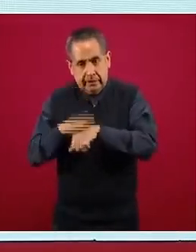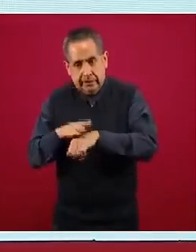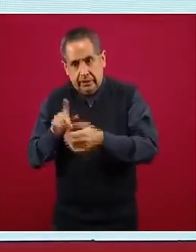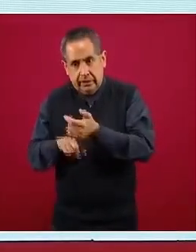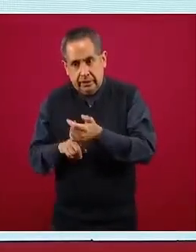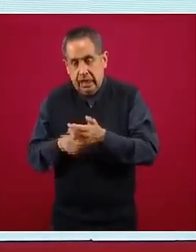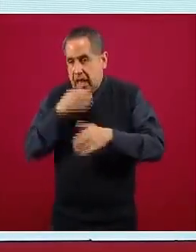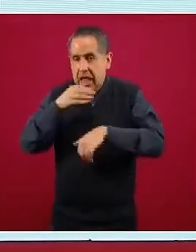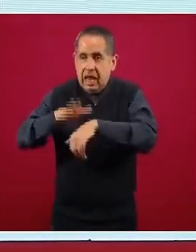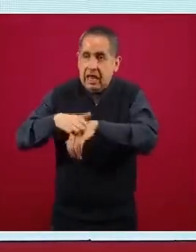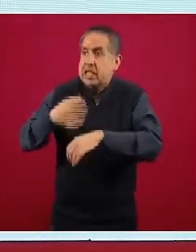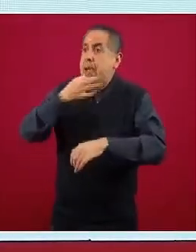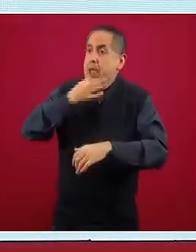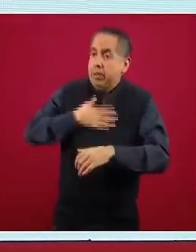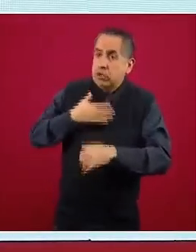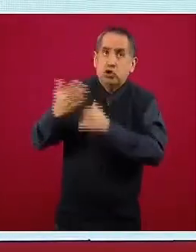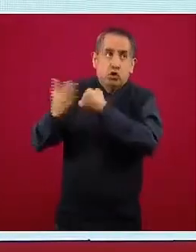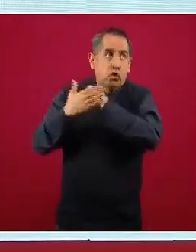observada, notificada.